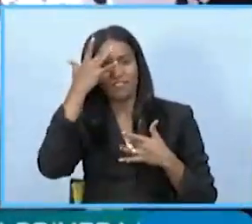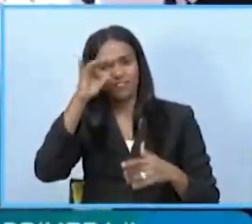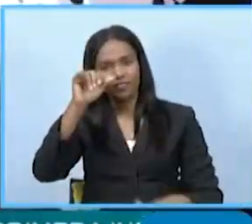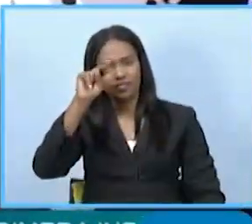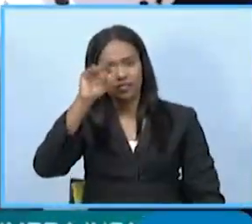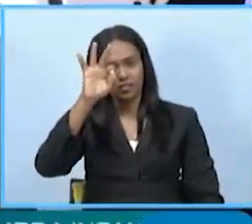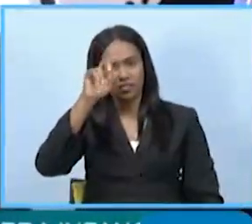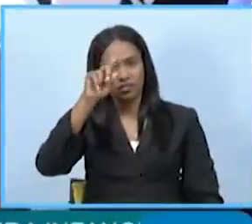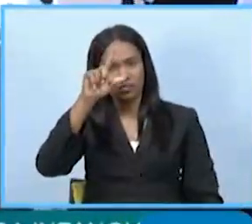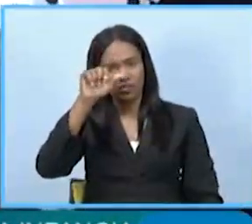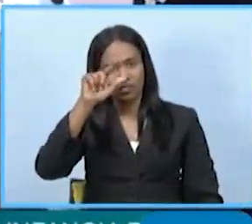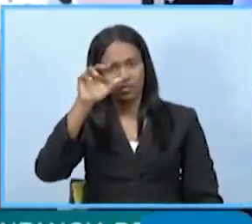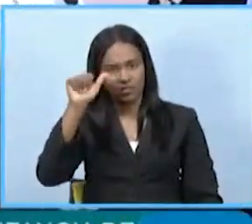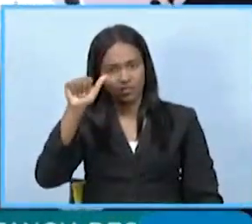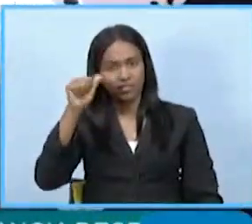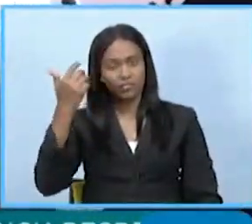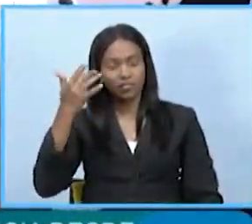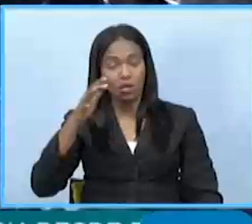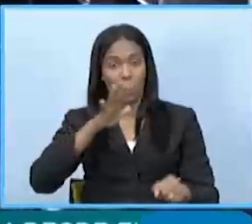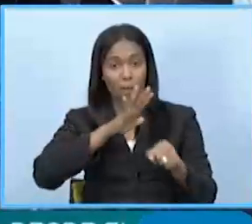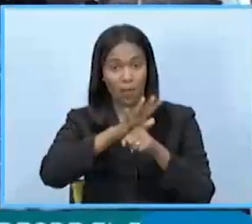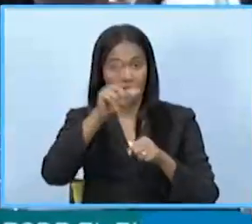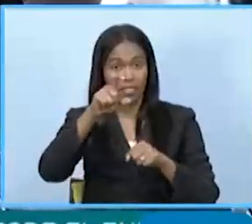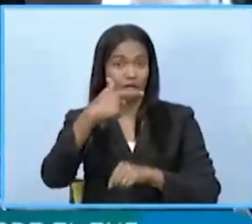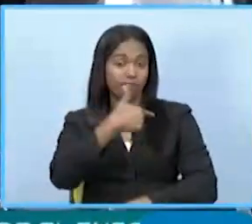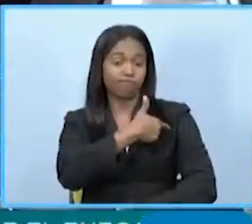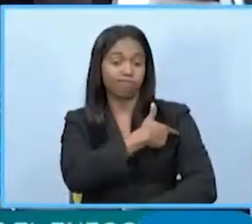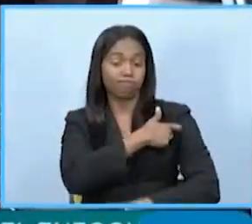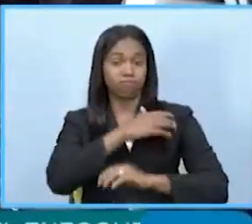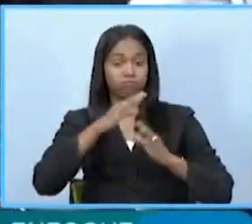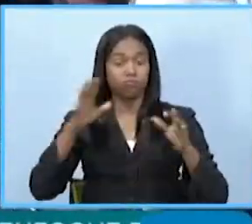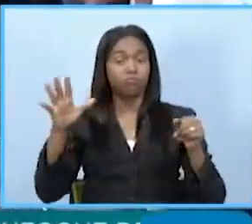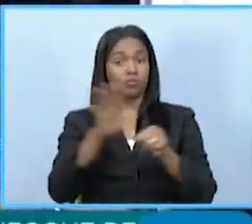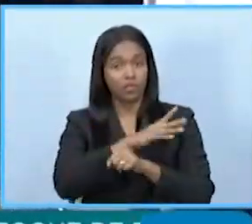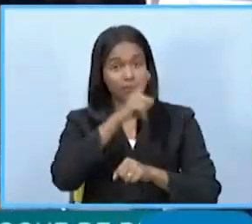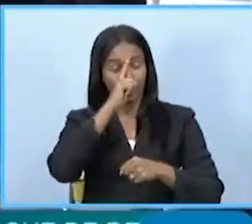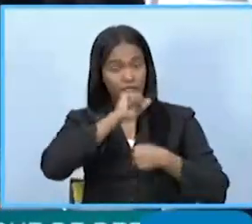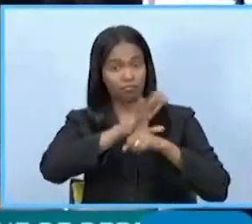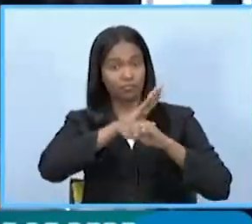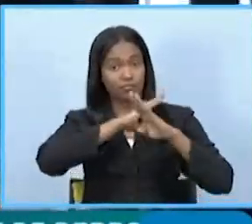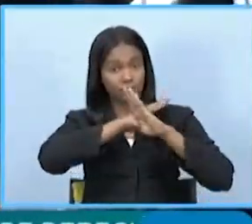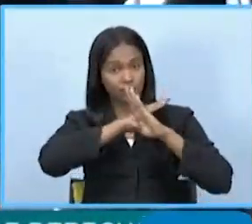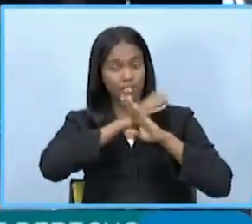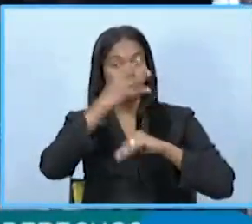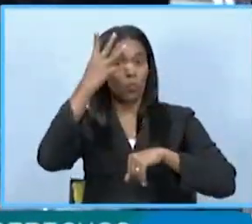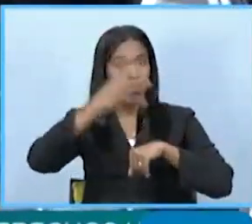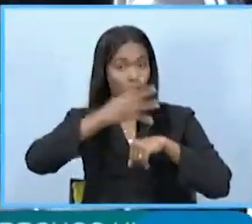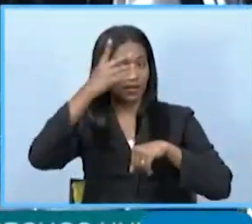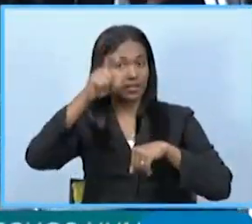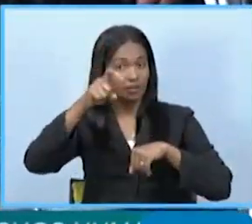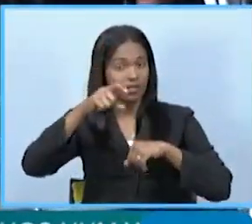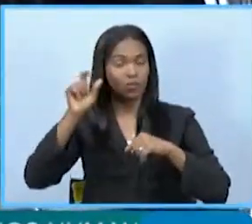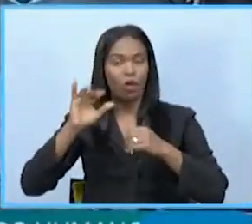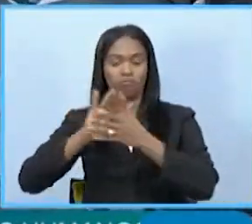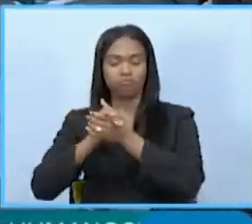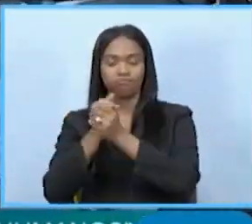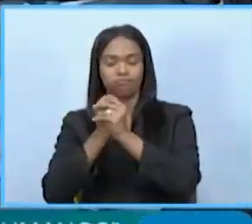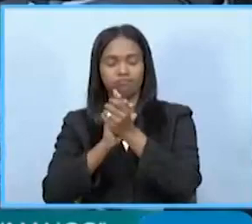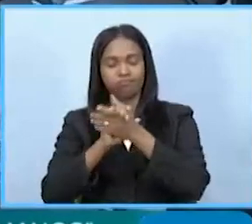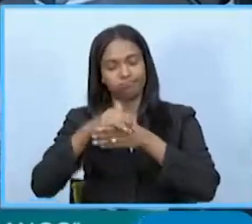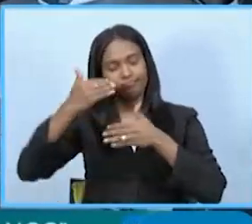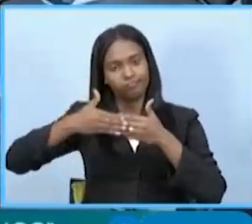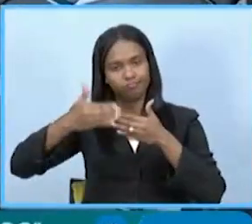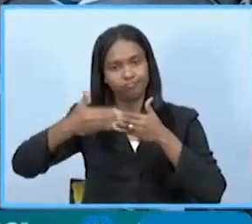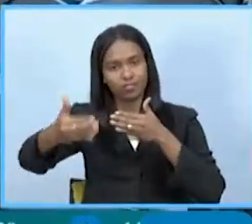la influenza. Completar el esquema de vacunación contra el COVID-19 con 4 dosis, el lavado constante de las